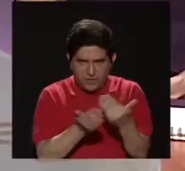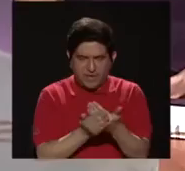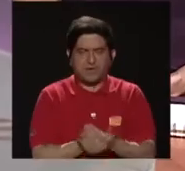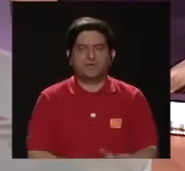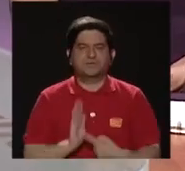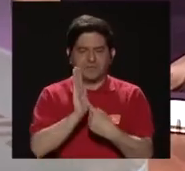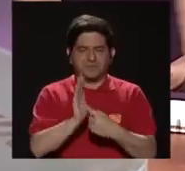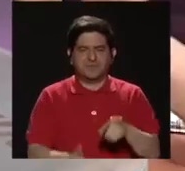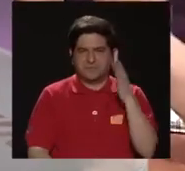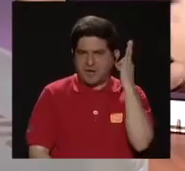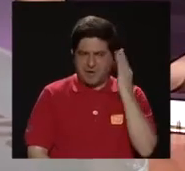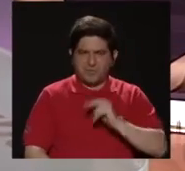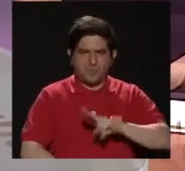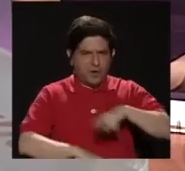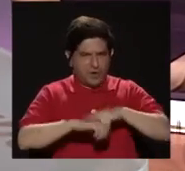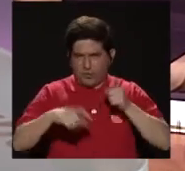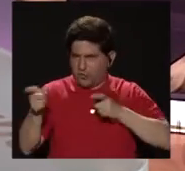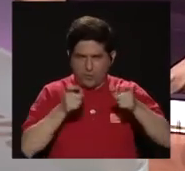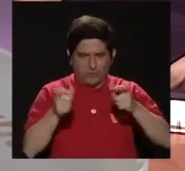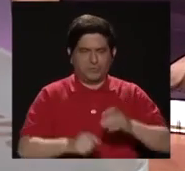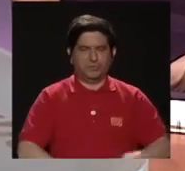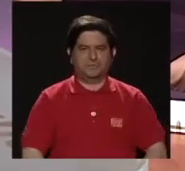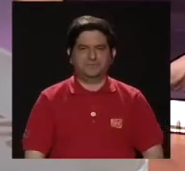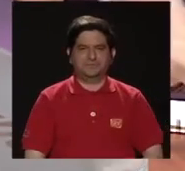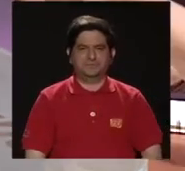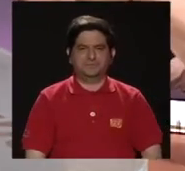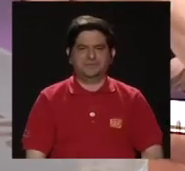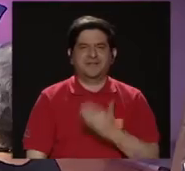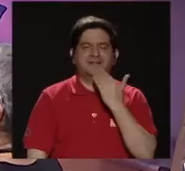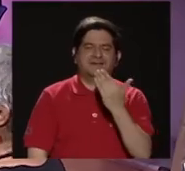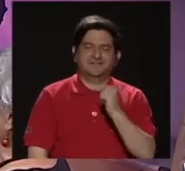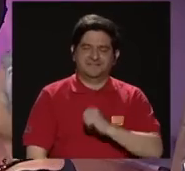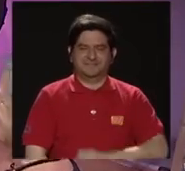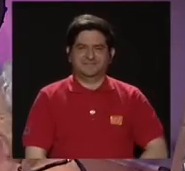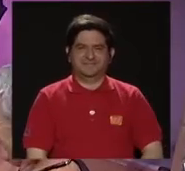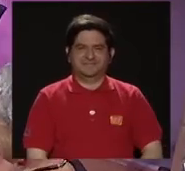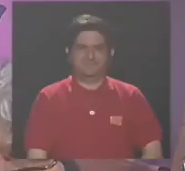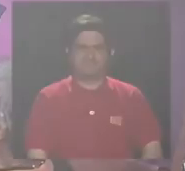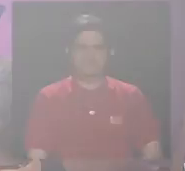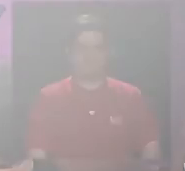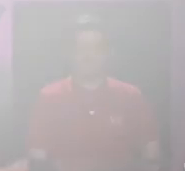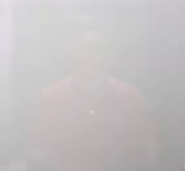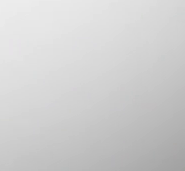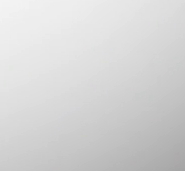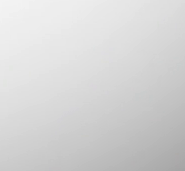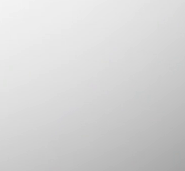esa mujer salvaje que llevamos dentro. Muchas gracias.